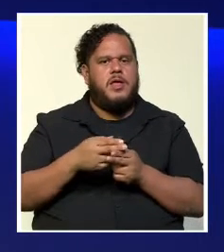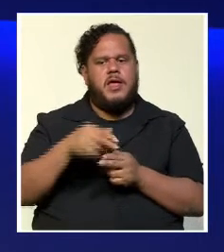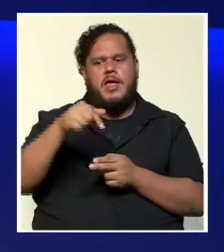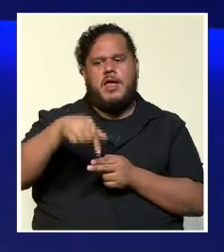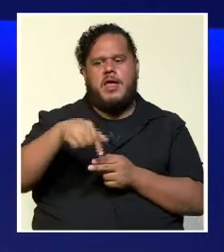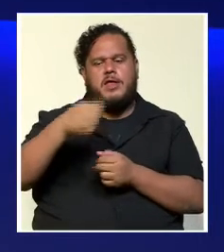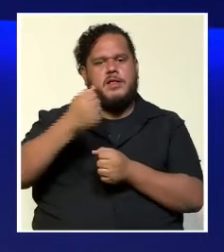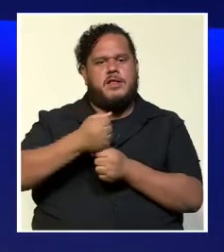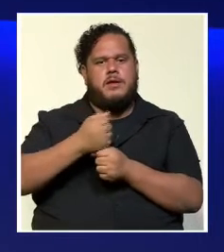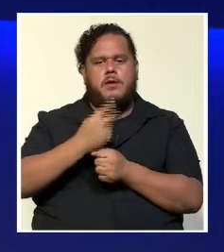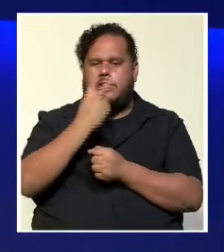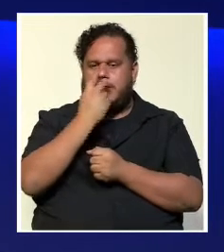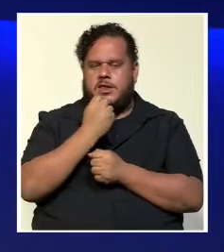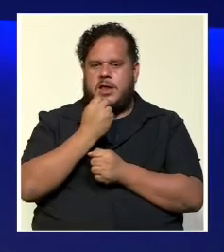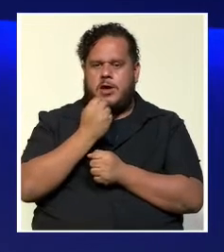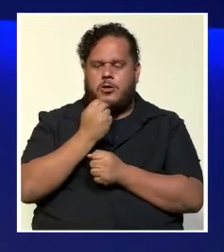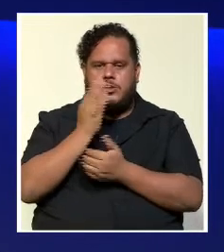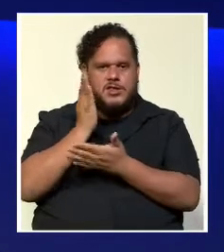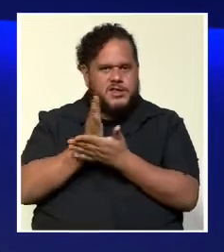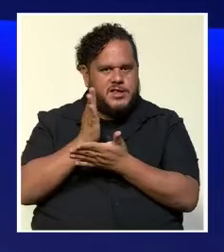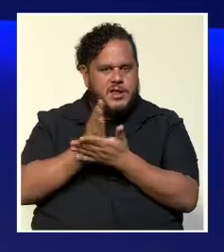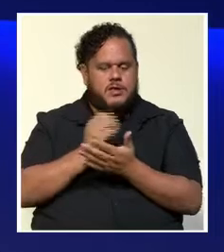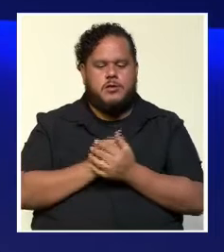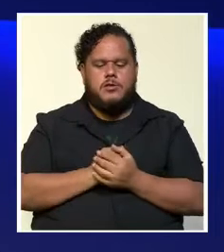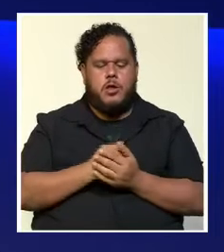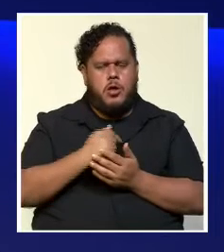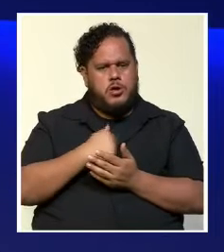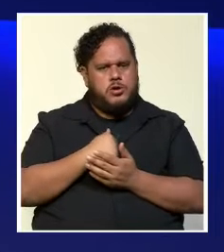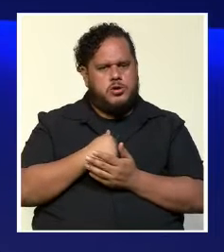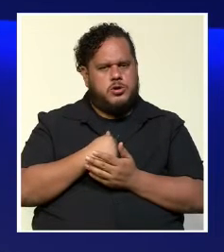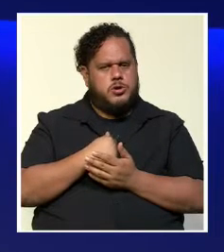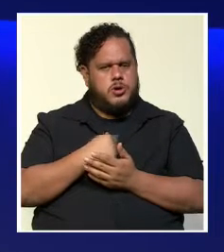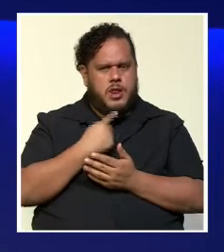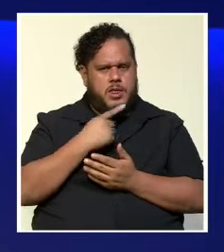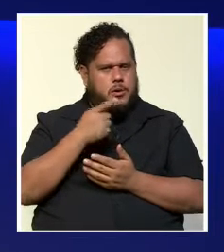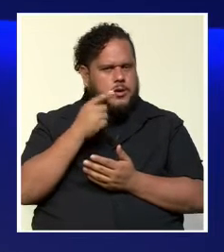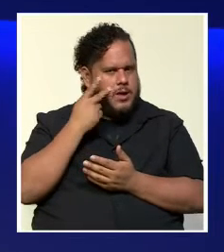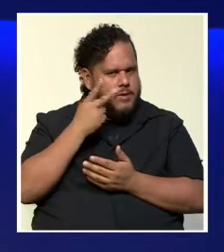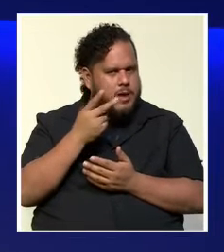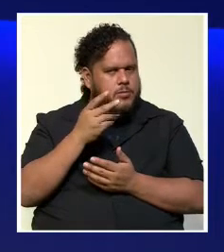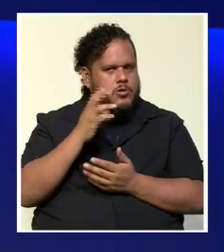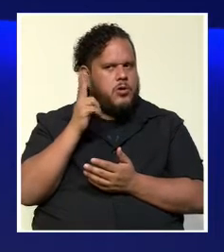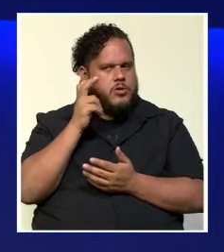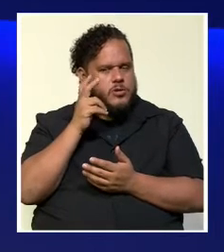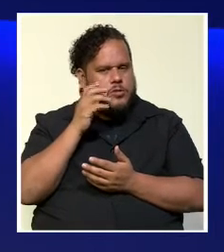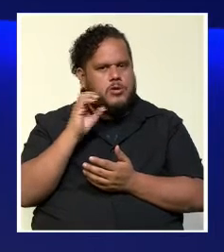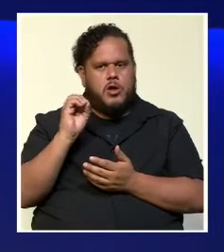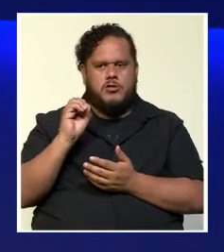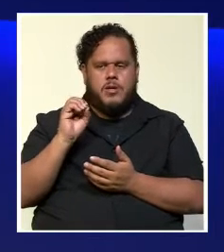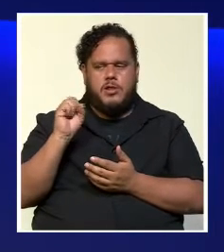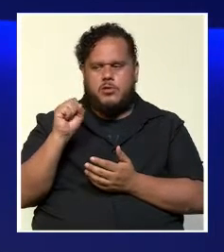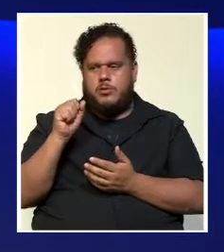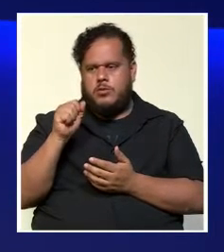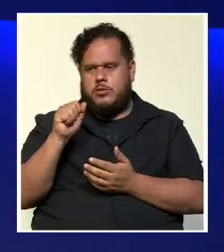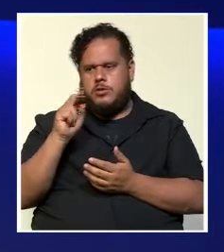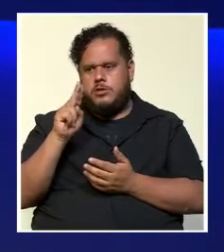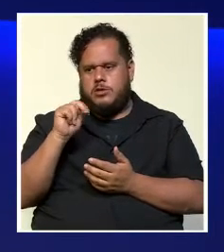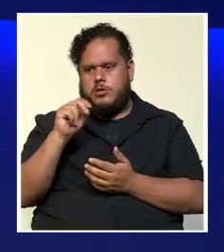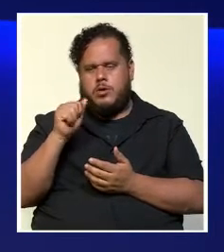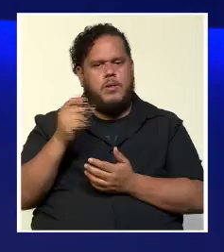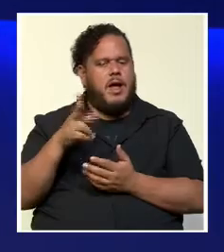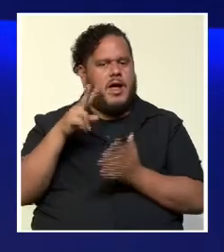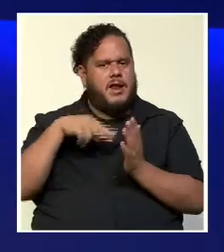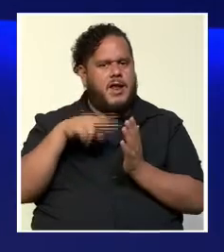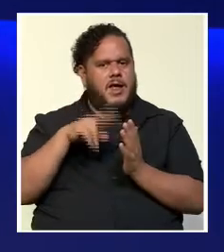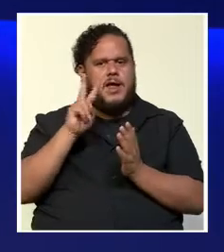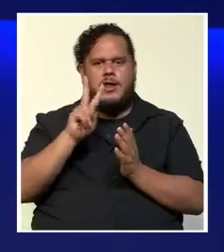de ciegos tercos. Te propongo que escuchemos a Osvaldo Sauma leer 2